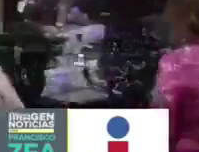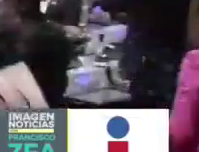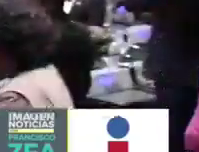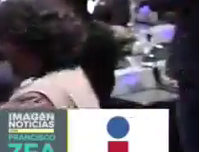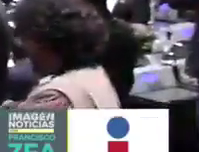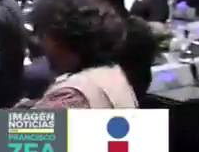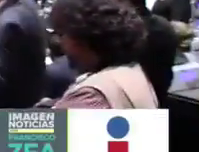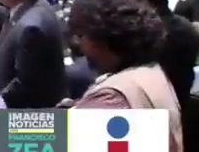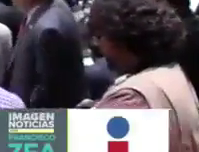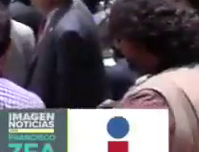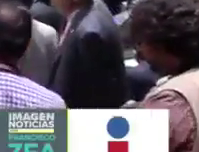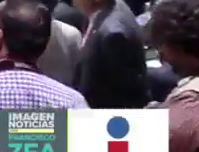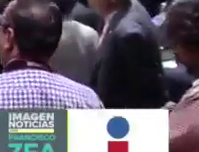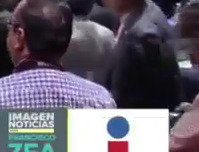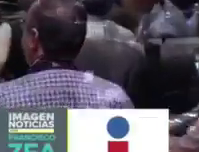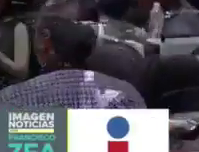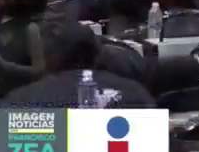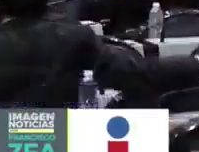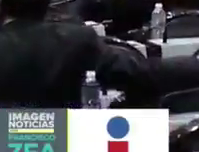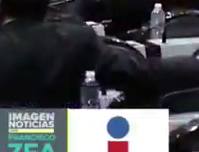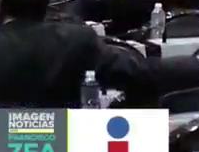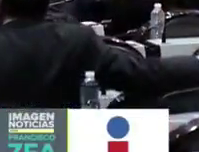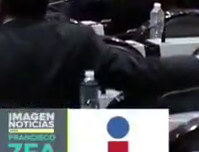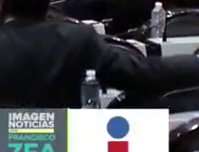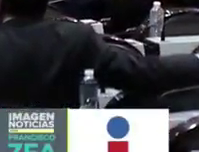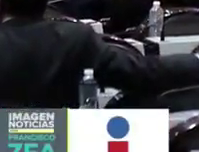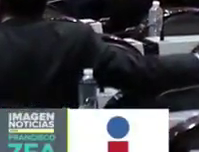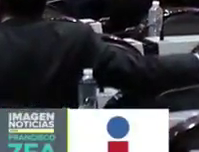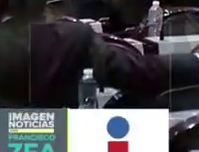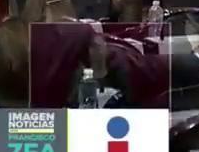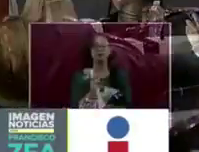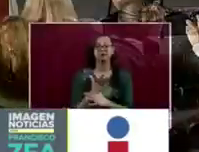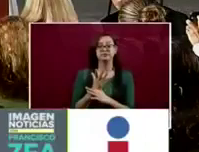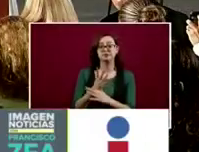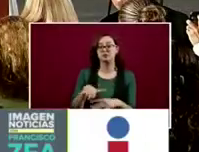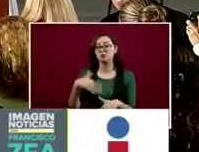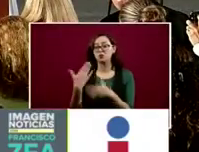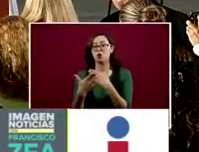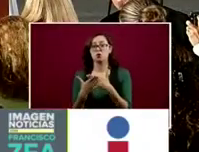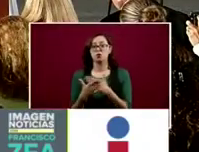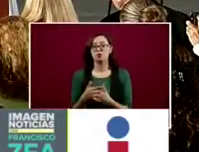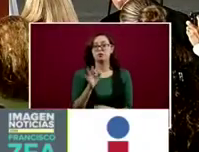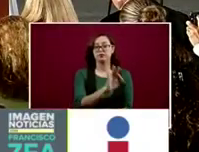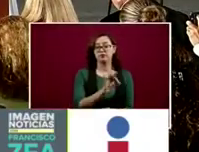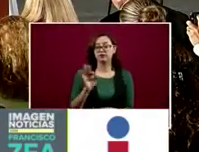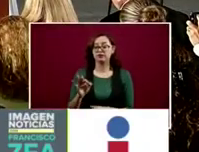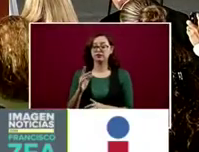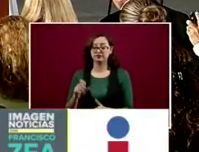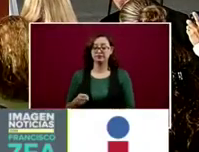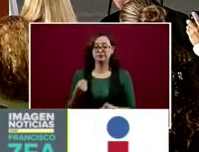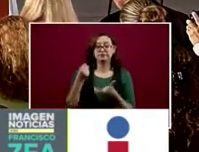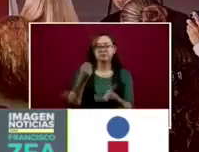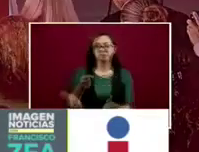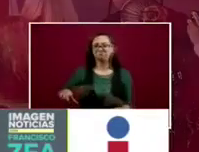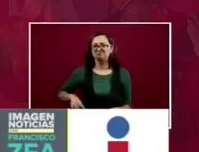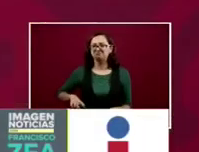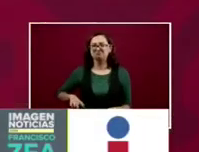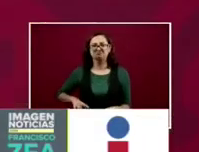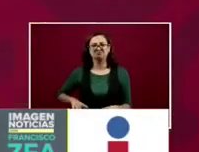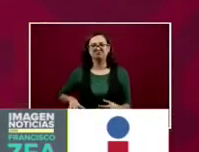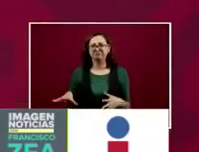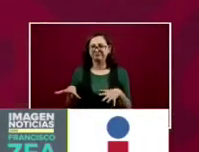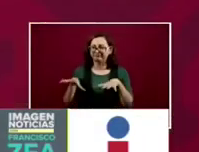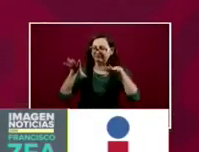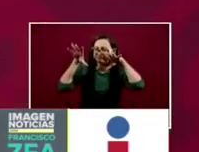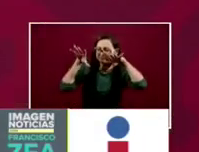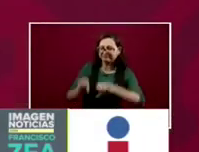Cámara de Diputados hubo opiniones encontradas, mientras que los legisladores de Morena aplaudieron el plan. La bancada del PRD aseguró que una aspirina